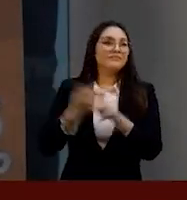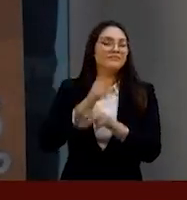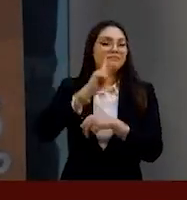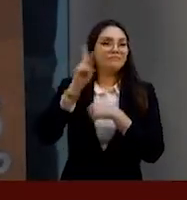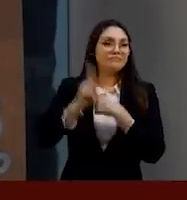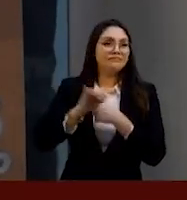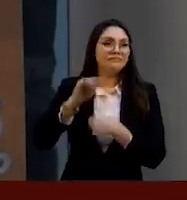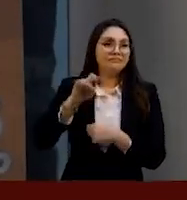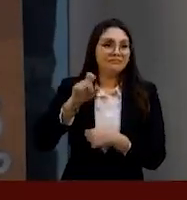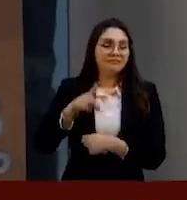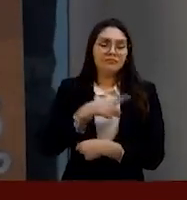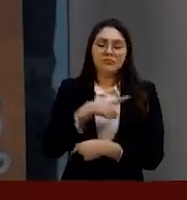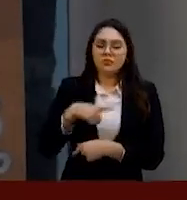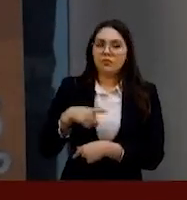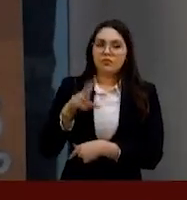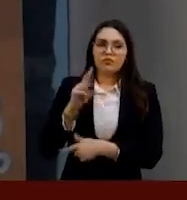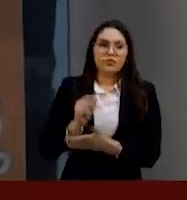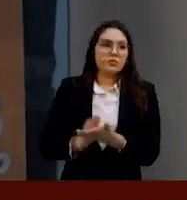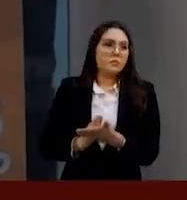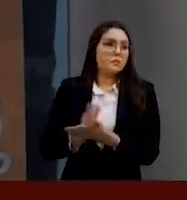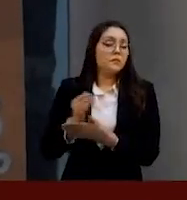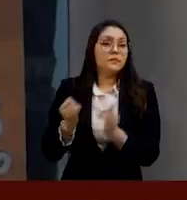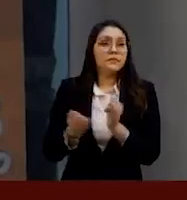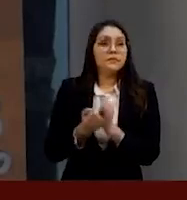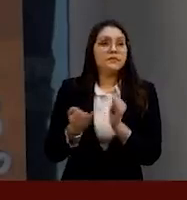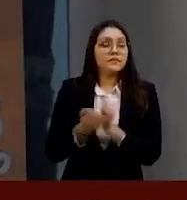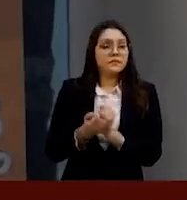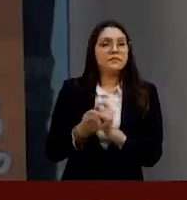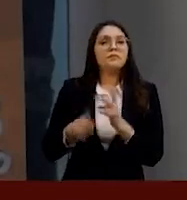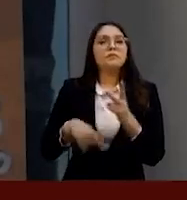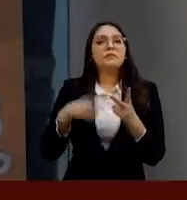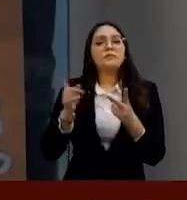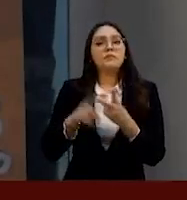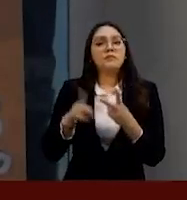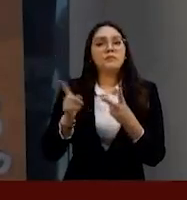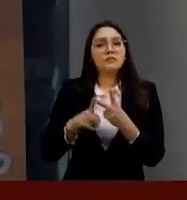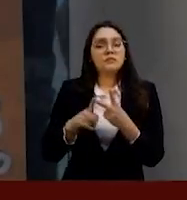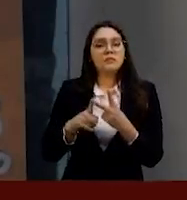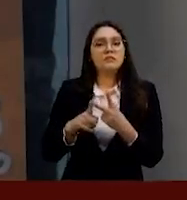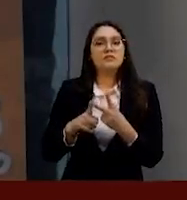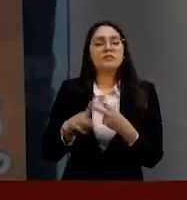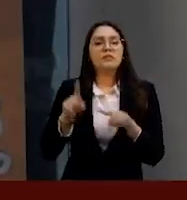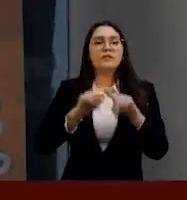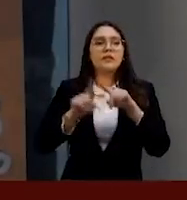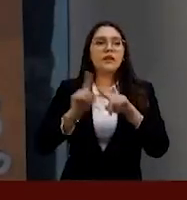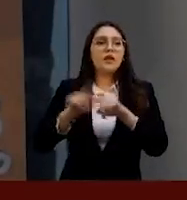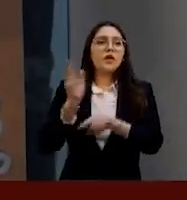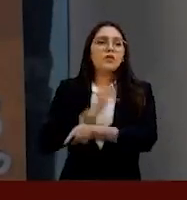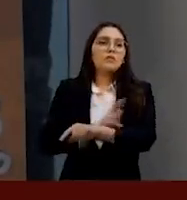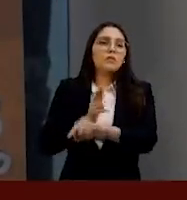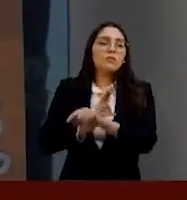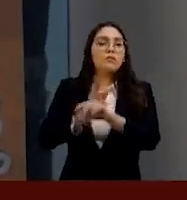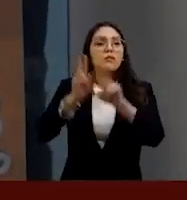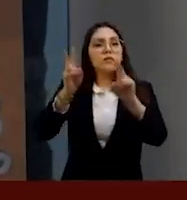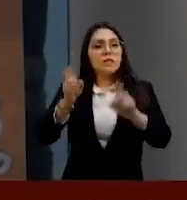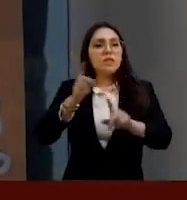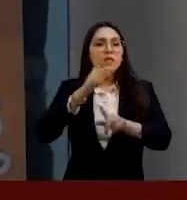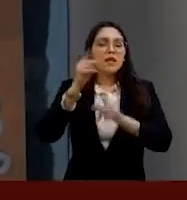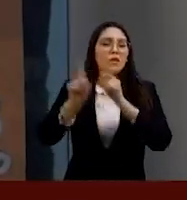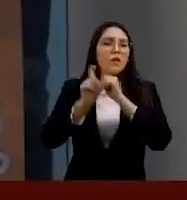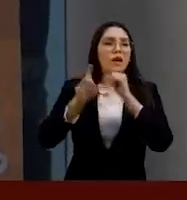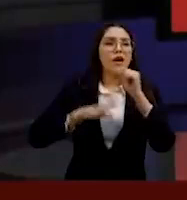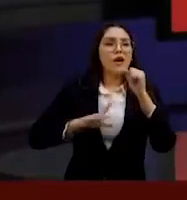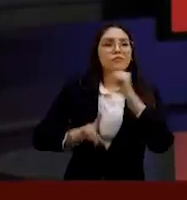principio de no intervención y el principio de la búsqueda de soluciones pacíficas a los conflictos